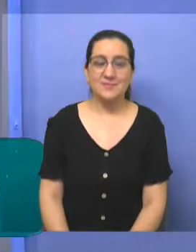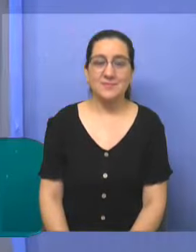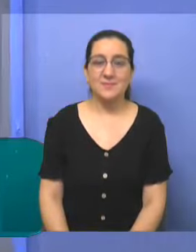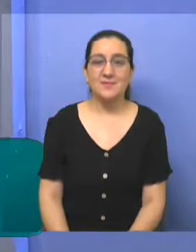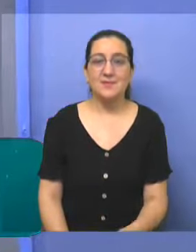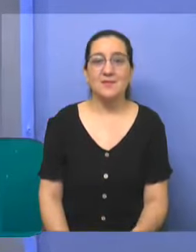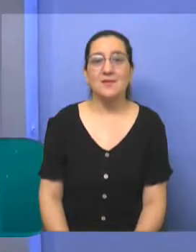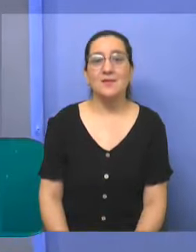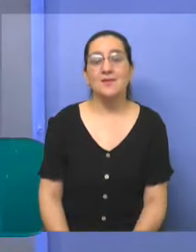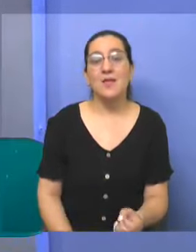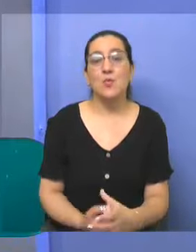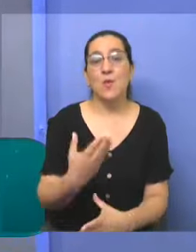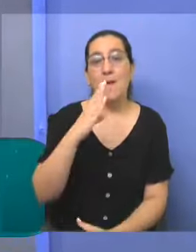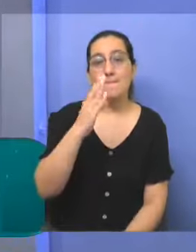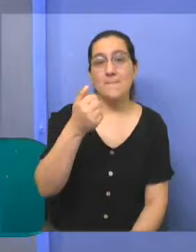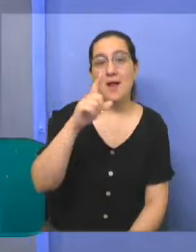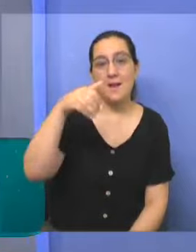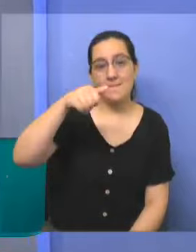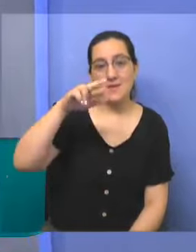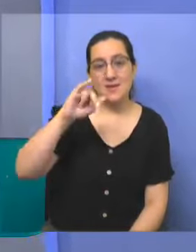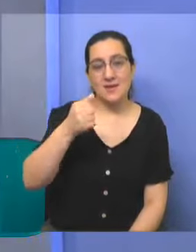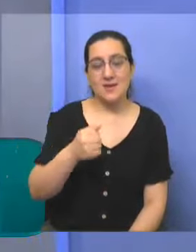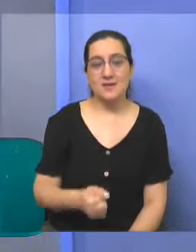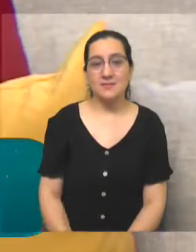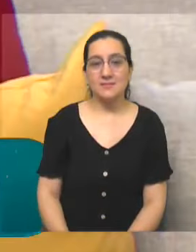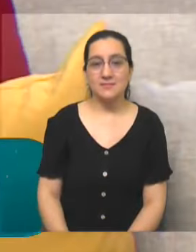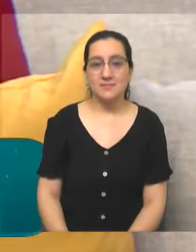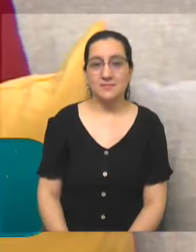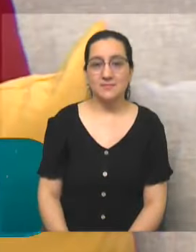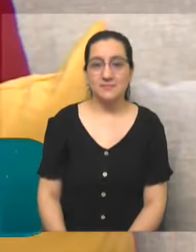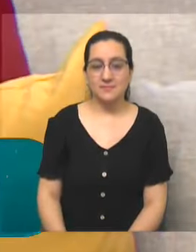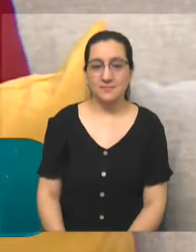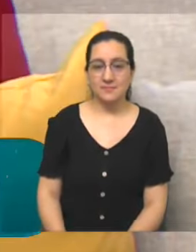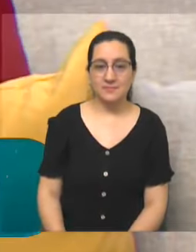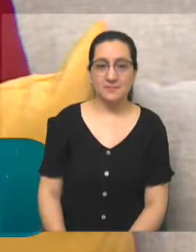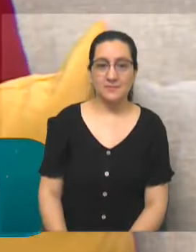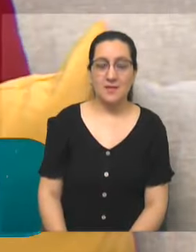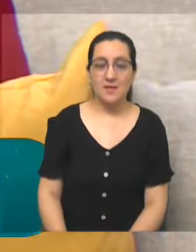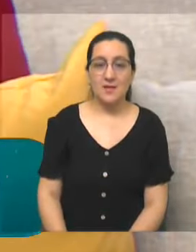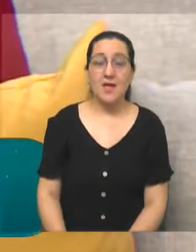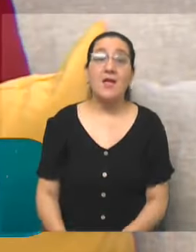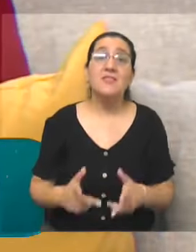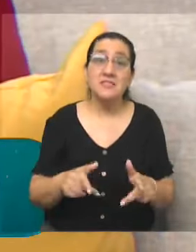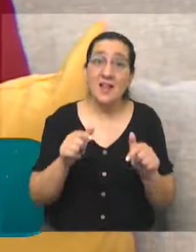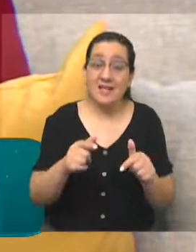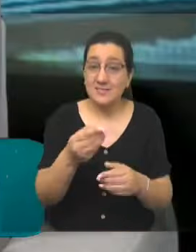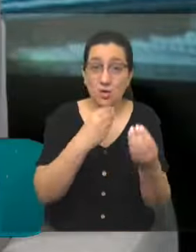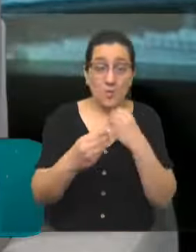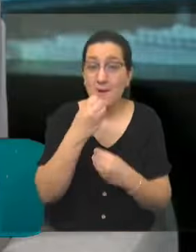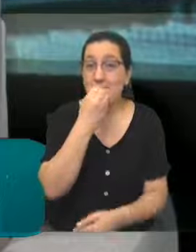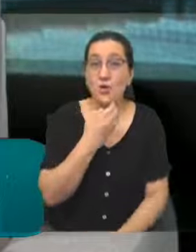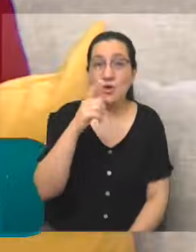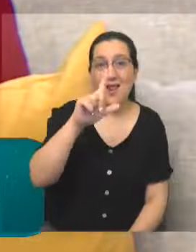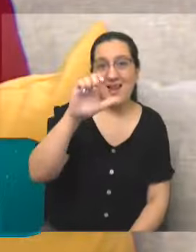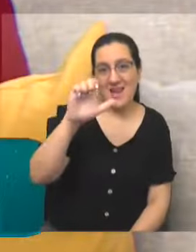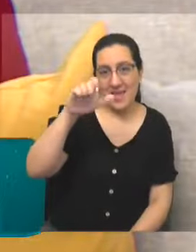Bueno. Me gusta. A mí las Bochas me gustan. Pero aparte es enfrente que está uno de los mejores de Mellún de Montevideo. Sí, señora.